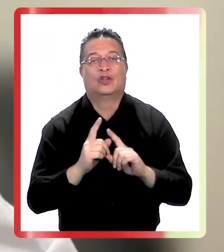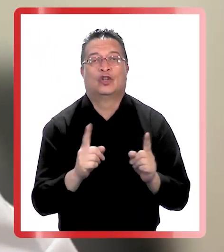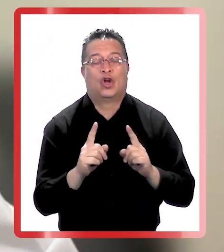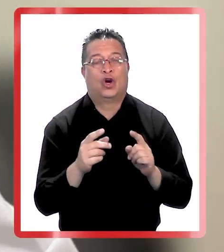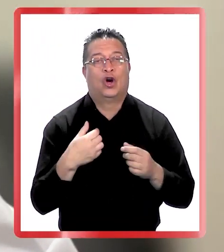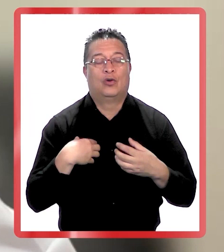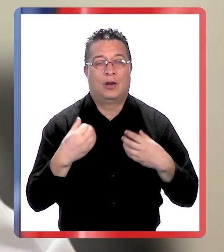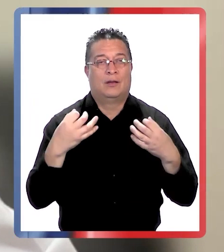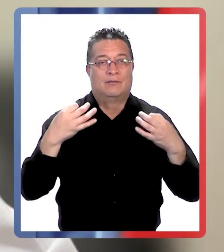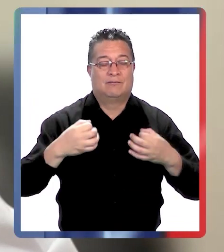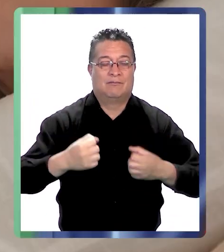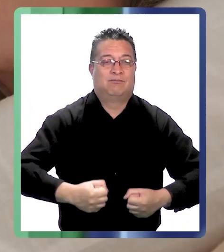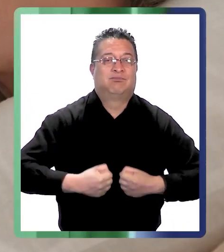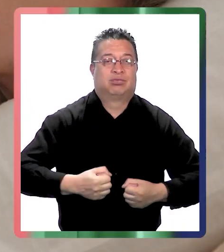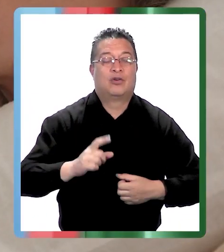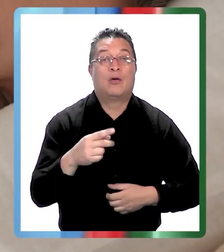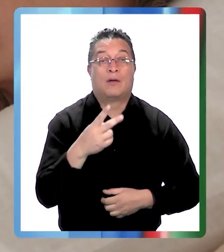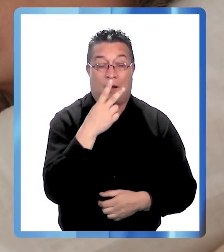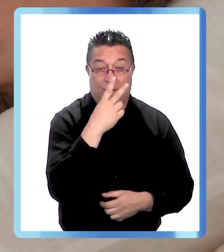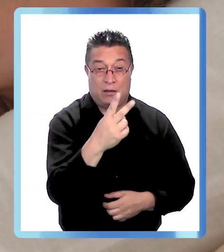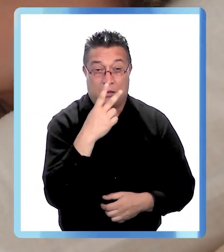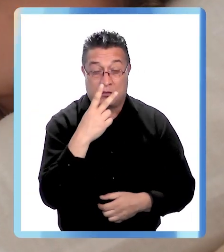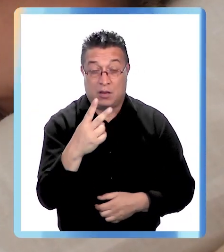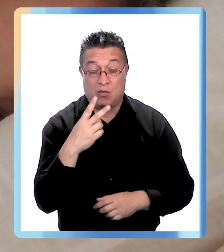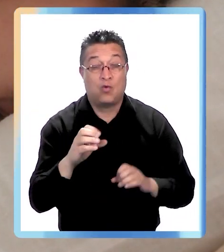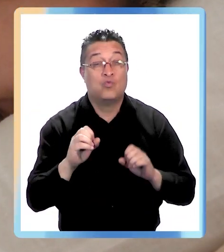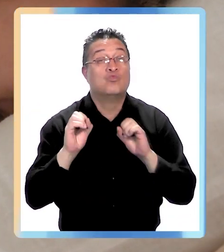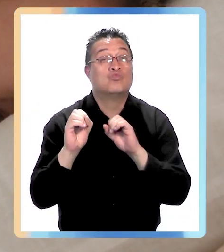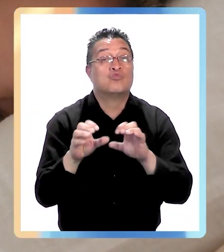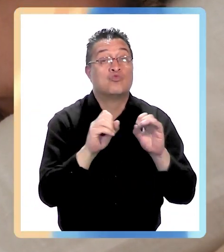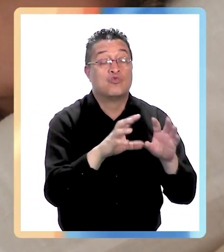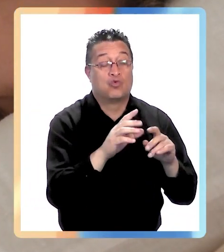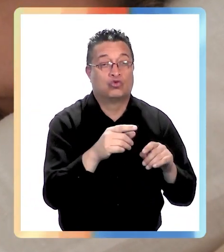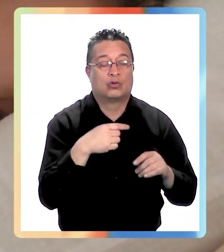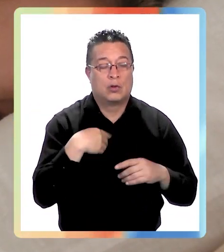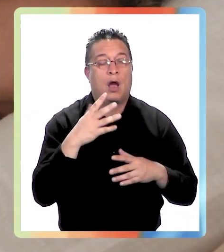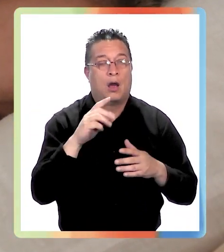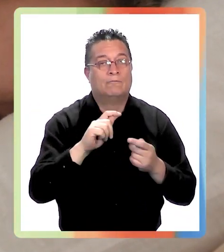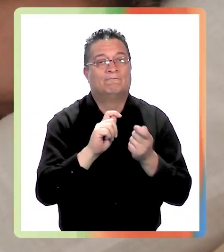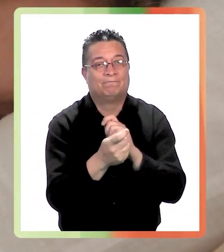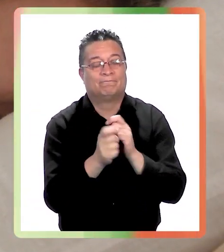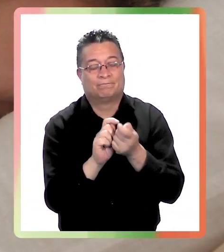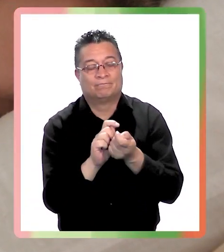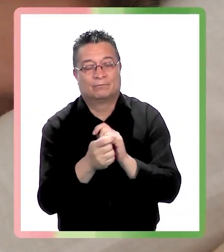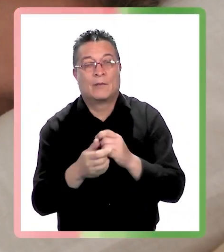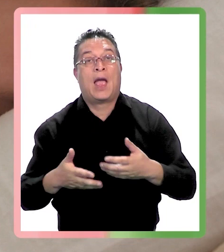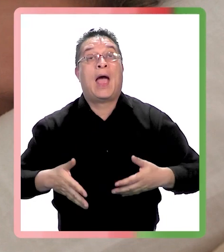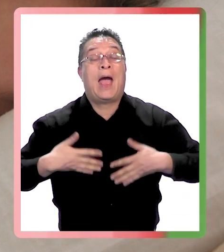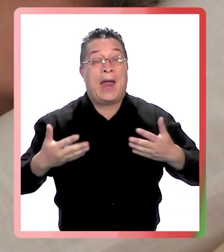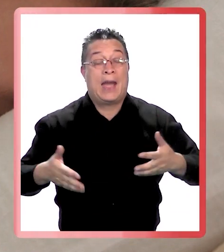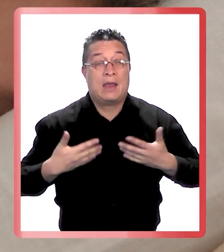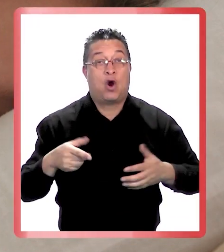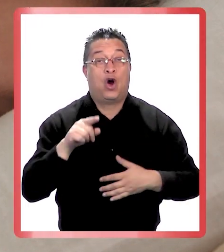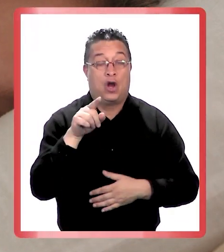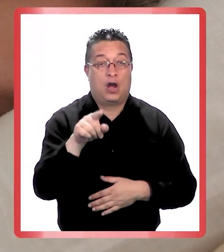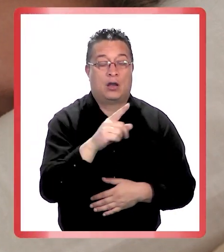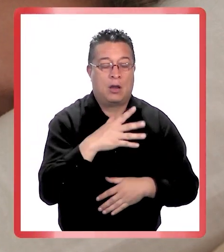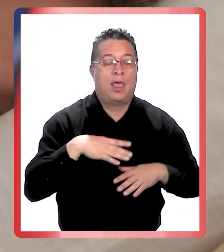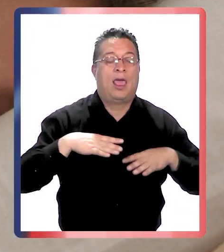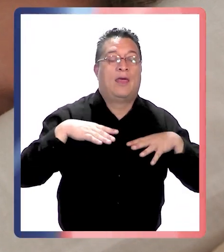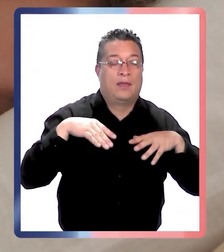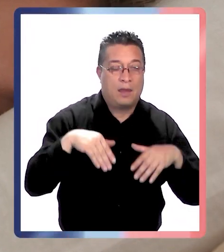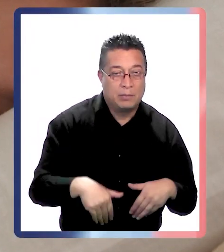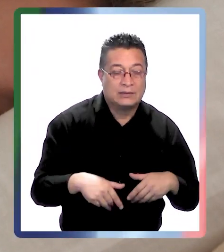sueño poco reparador, principalmente, y lo que se ve muy frecuente son alteraciones del ánimo, ¿ya? Tanto de la parte